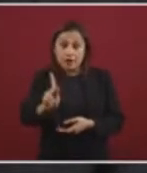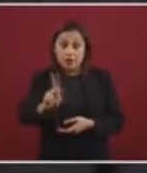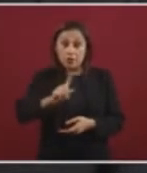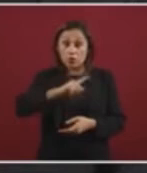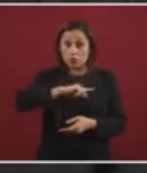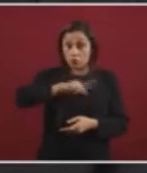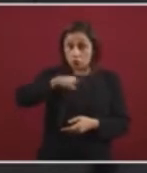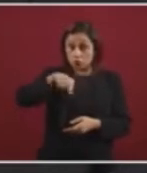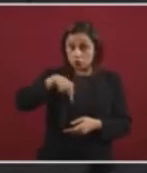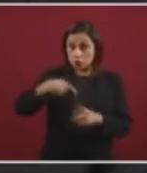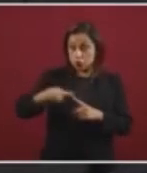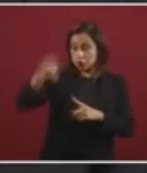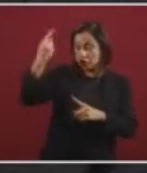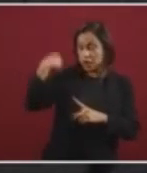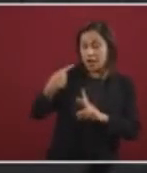hemos